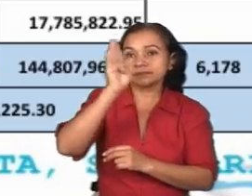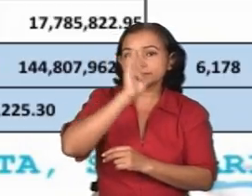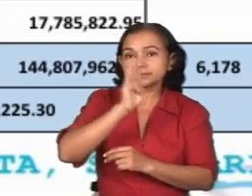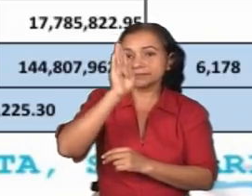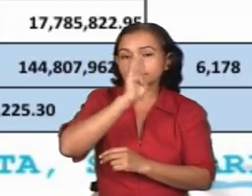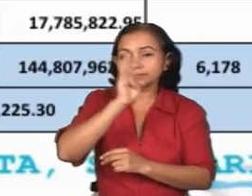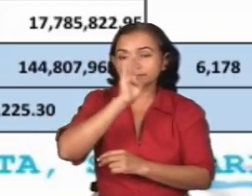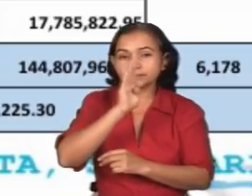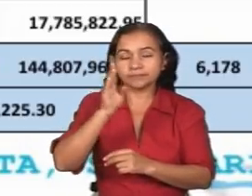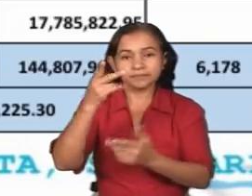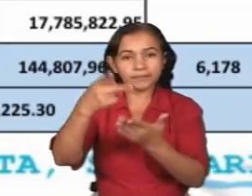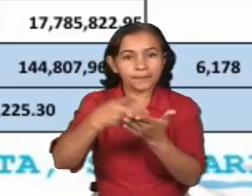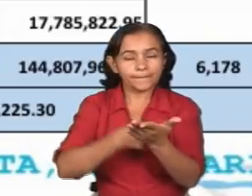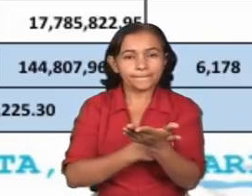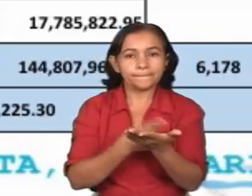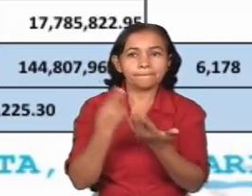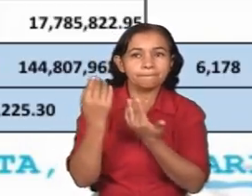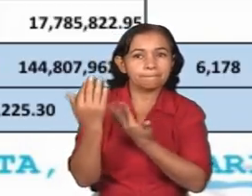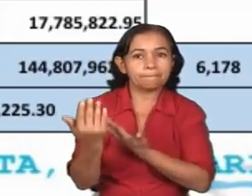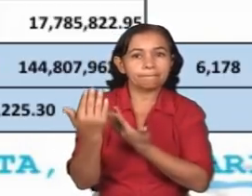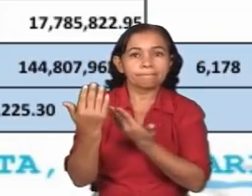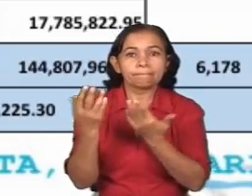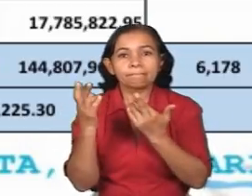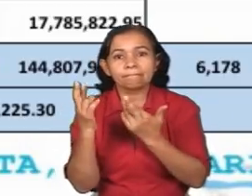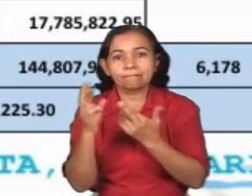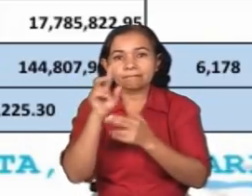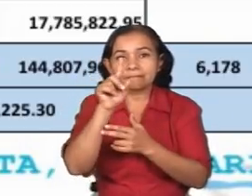de esta magnitud, que ellos lo están esperando por más de 150 años,